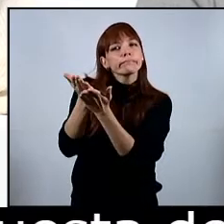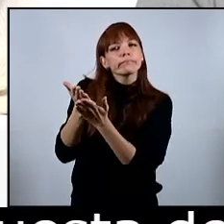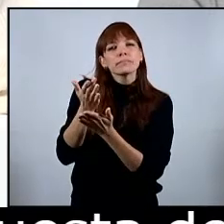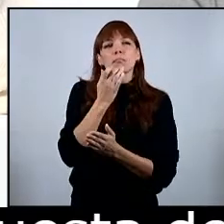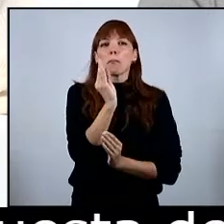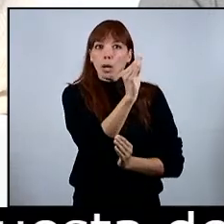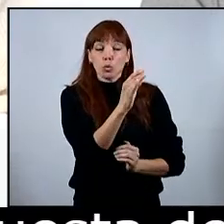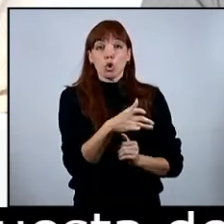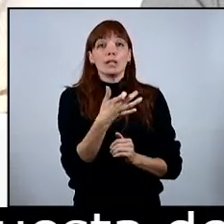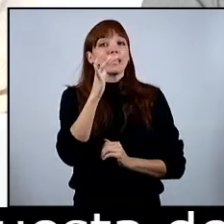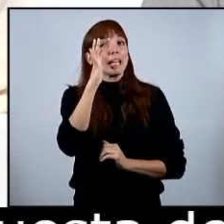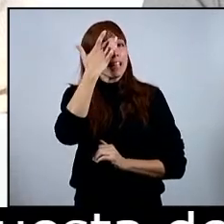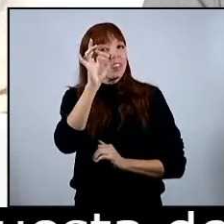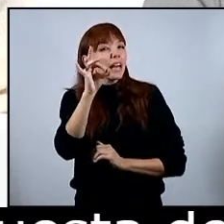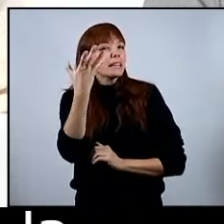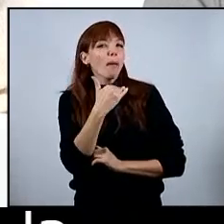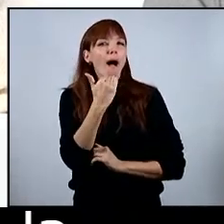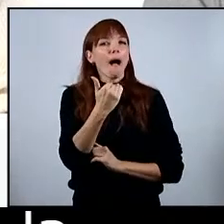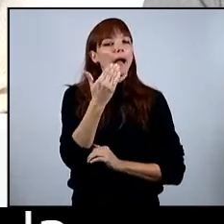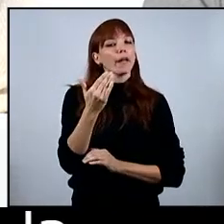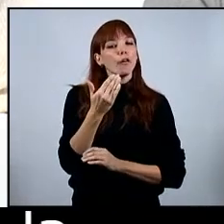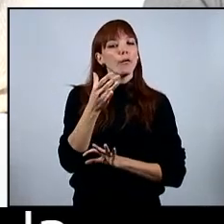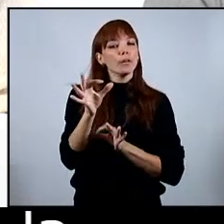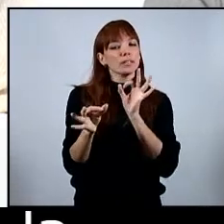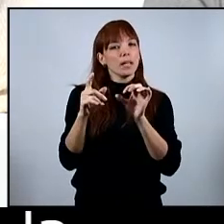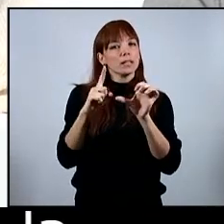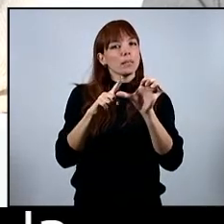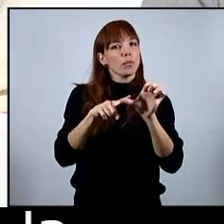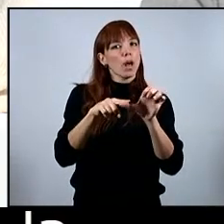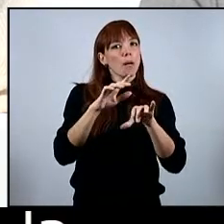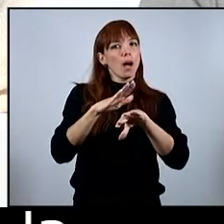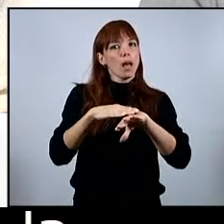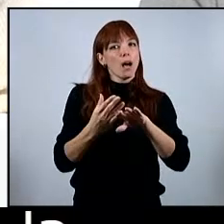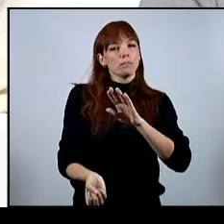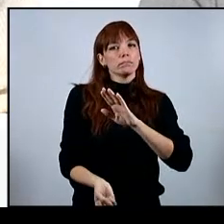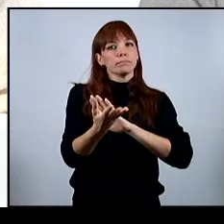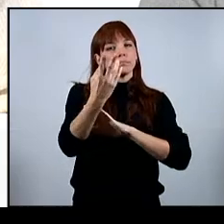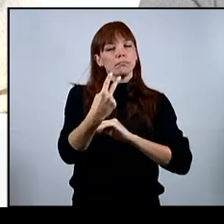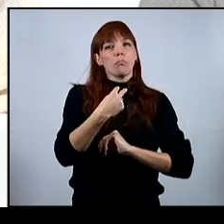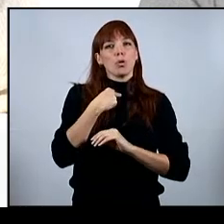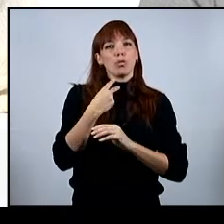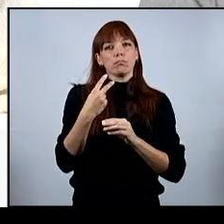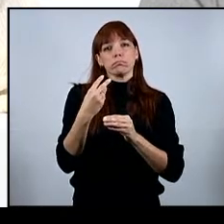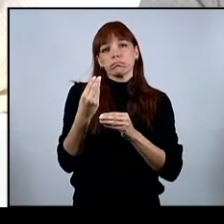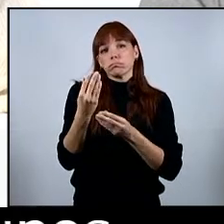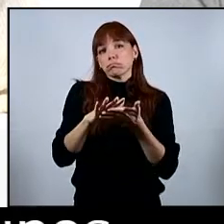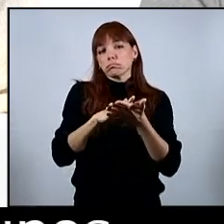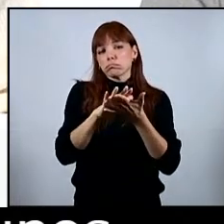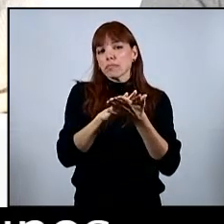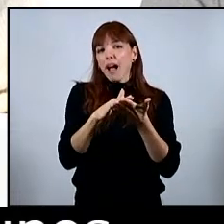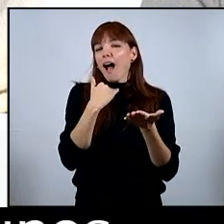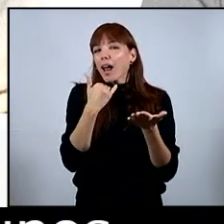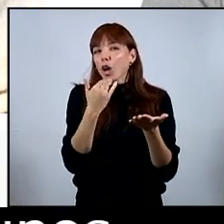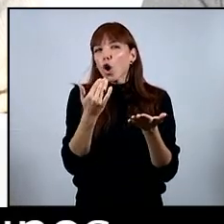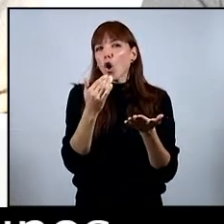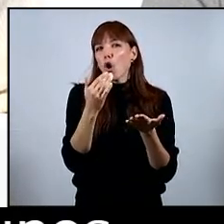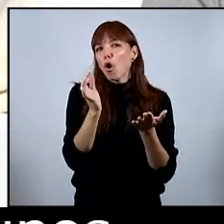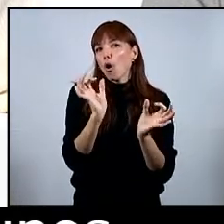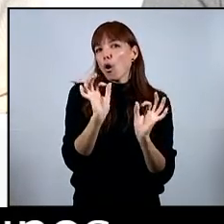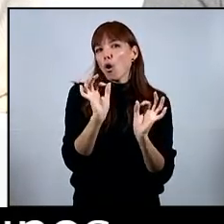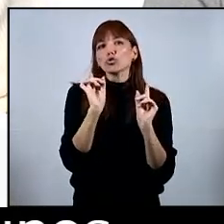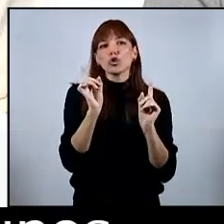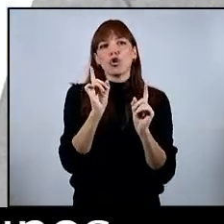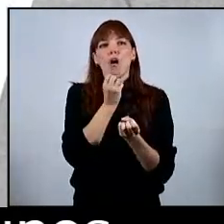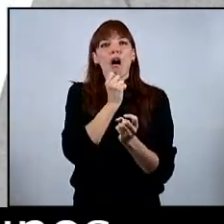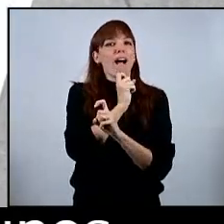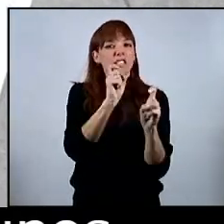en la Asamblea de Extremadura para que los partidos, los grupos parlamentarios se manifiesten al respecto, o es un llamamiento simplemente.